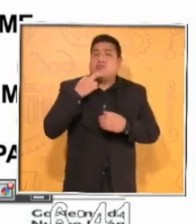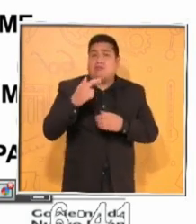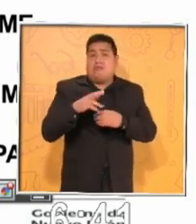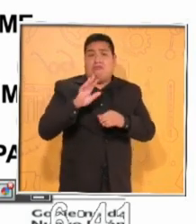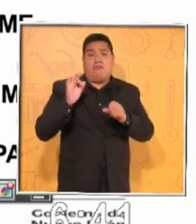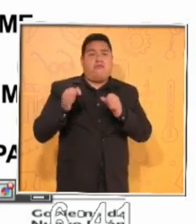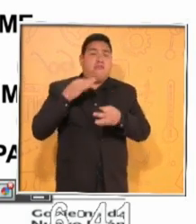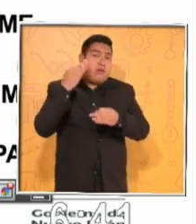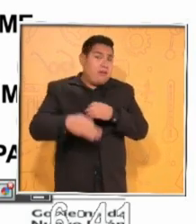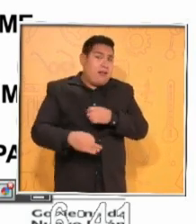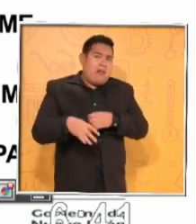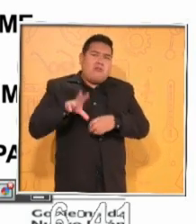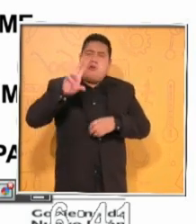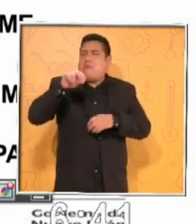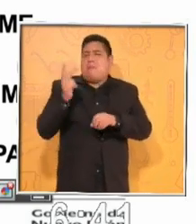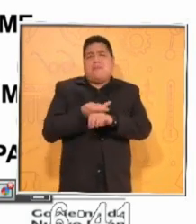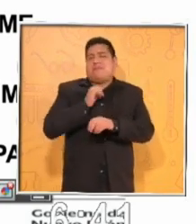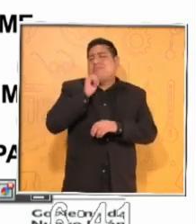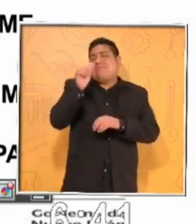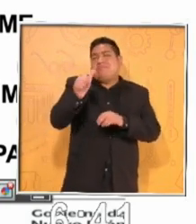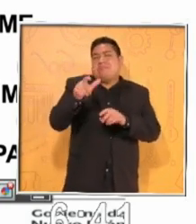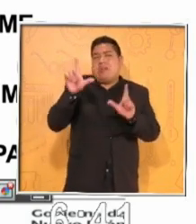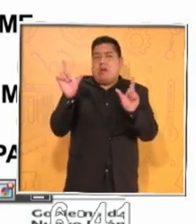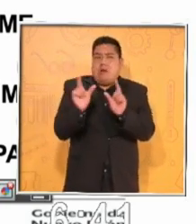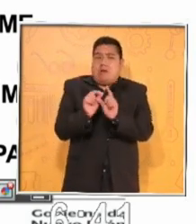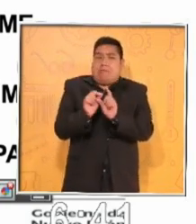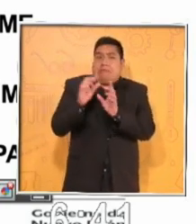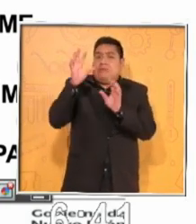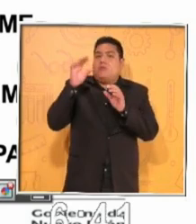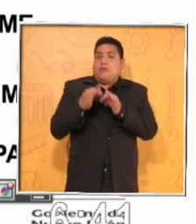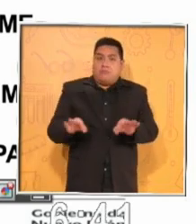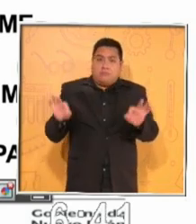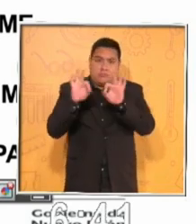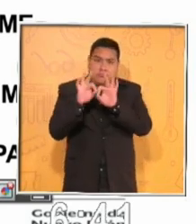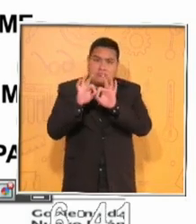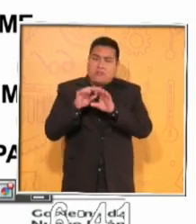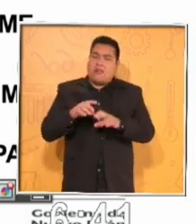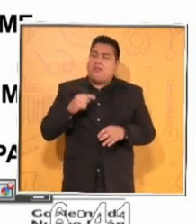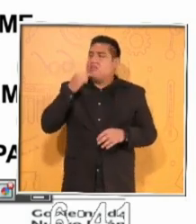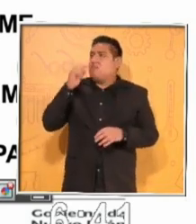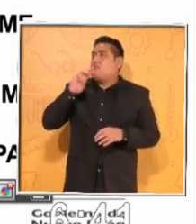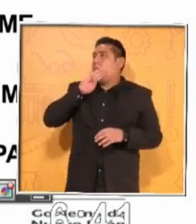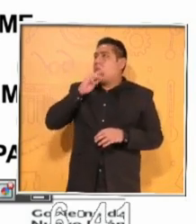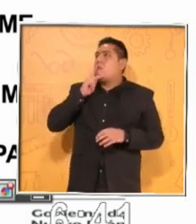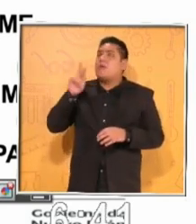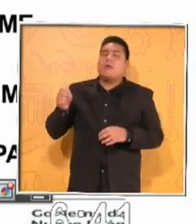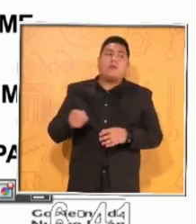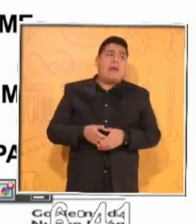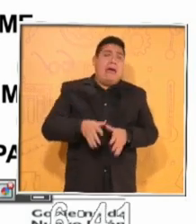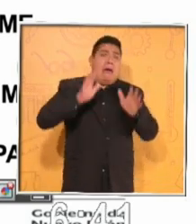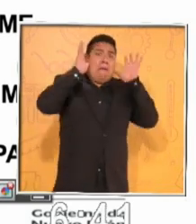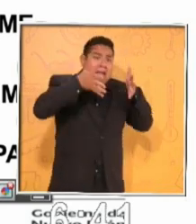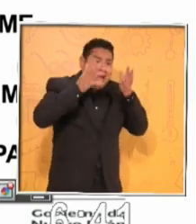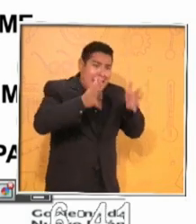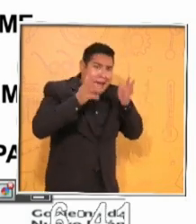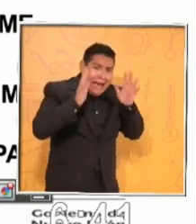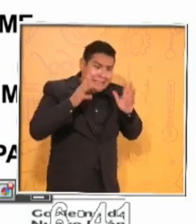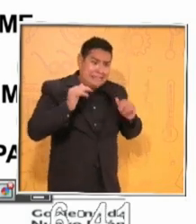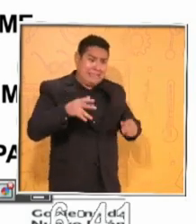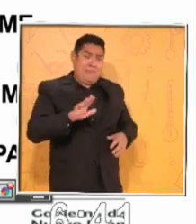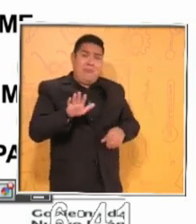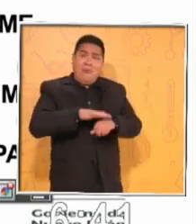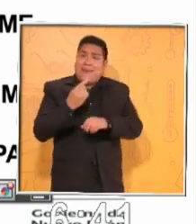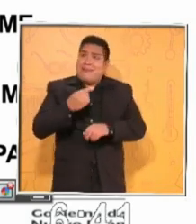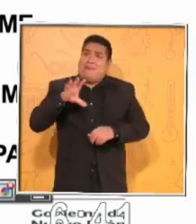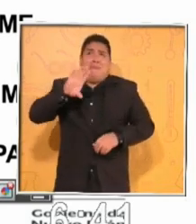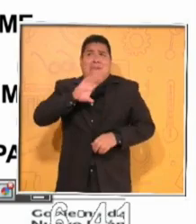Y seguimos bien tranquilos porque le minimizamos la importancia. Me regañas porque no me quieres. Si